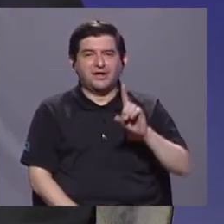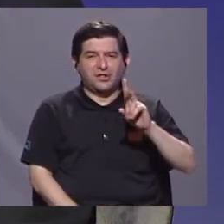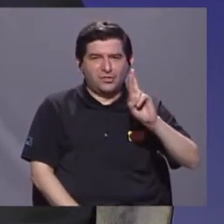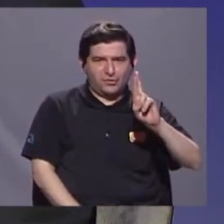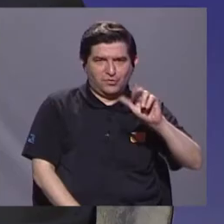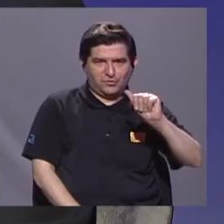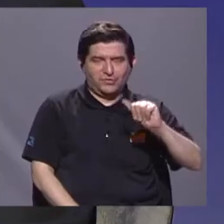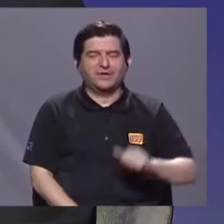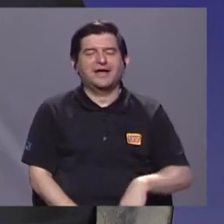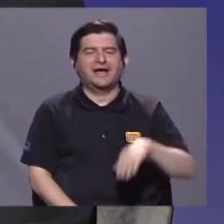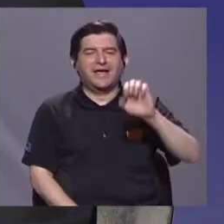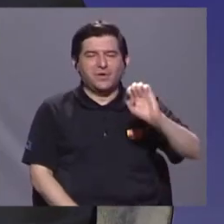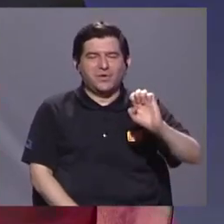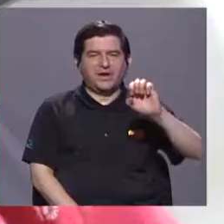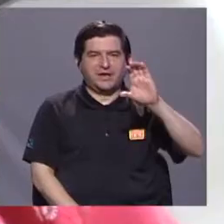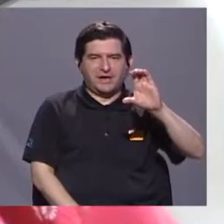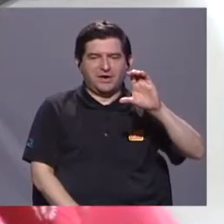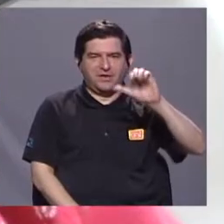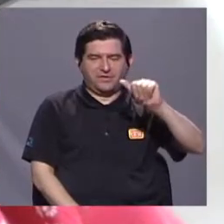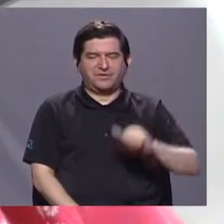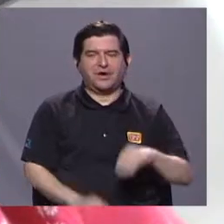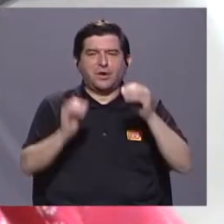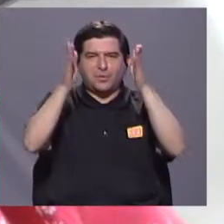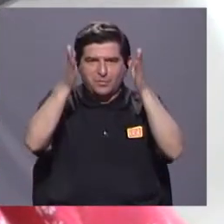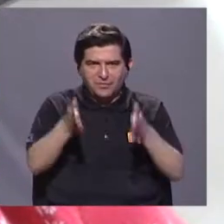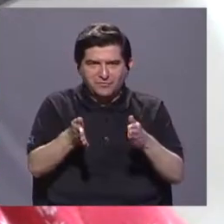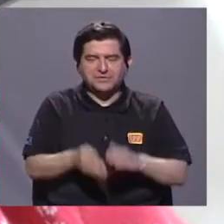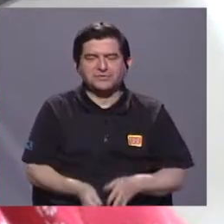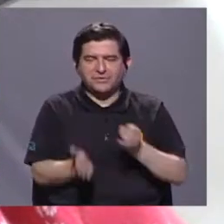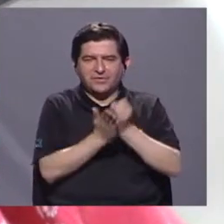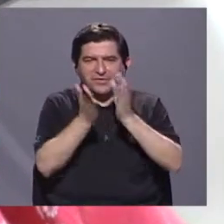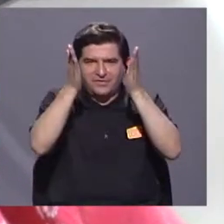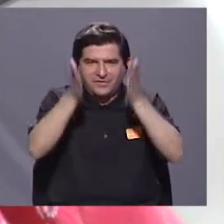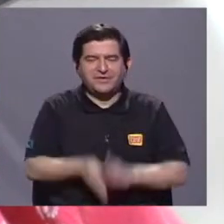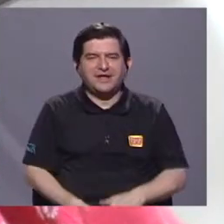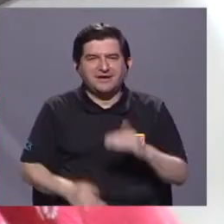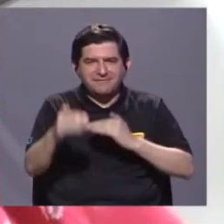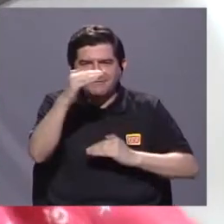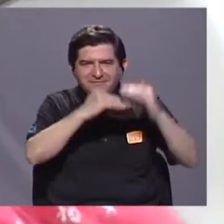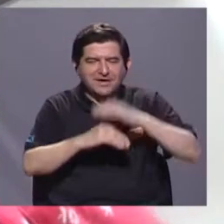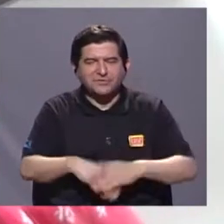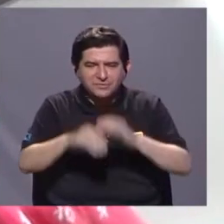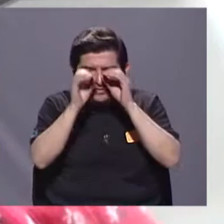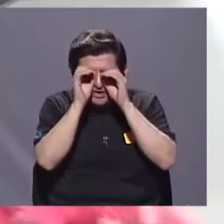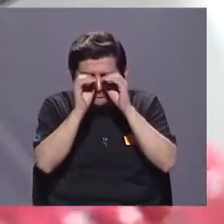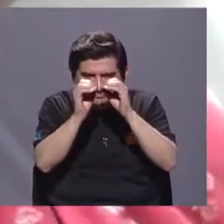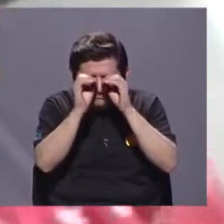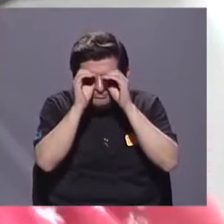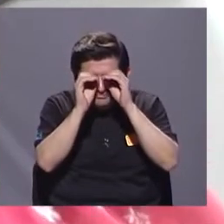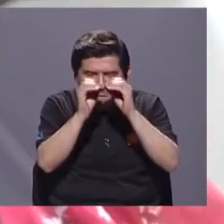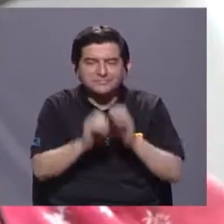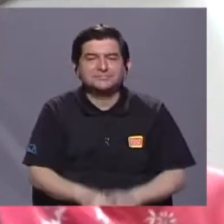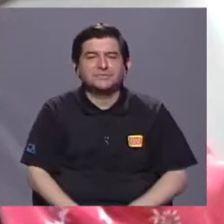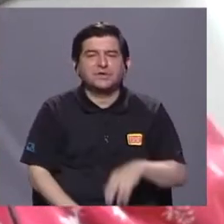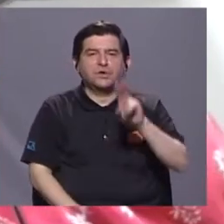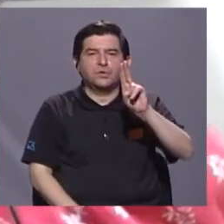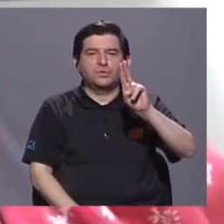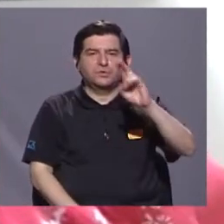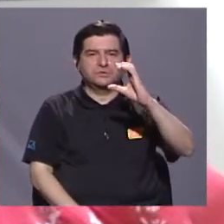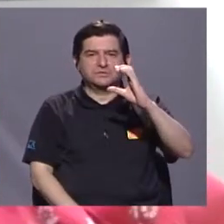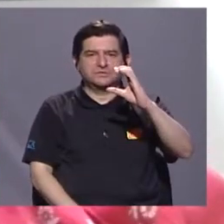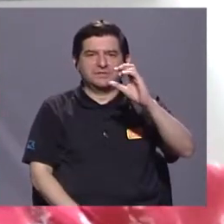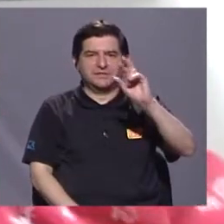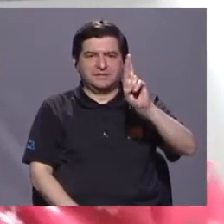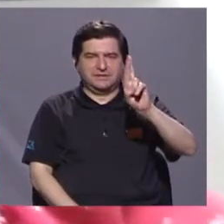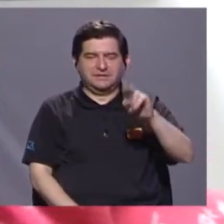corrales aguilar quien es profesora e investigadora de la facultad de microbiología de la universidad de costa